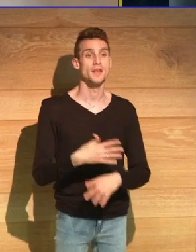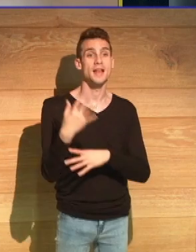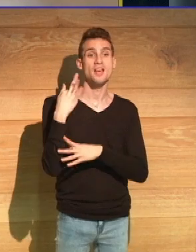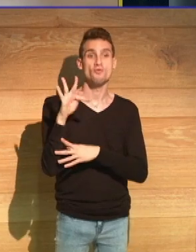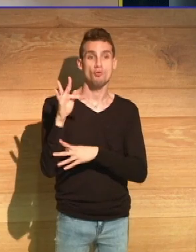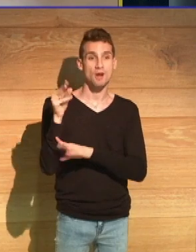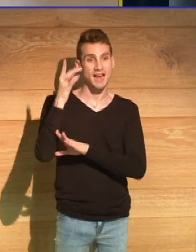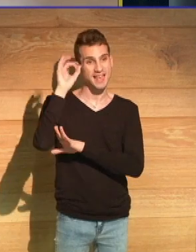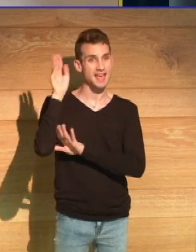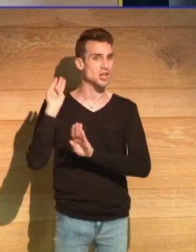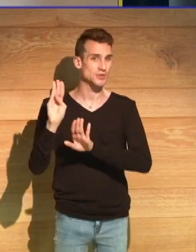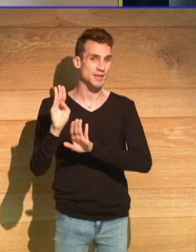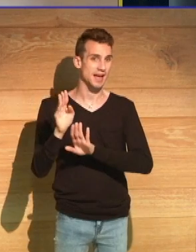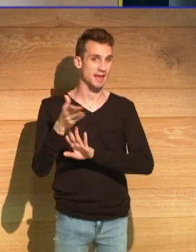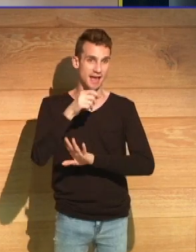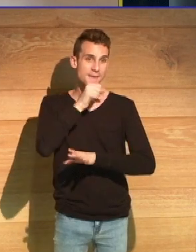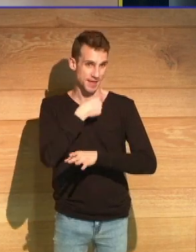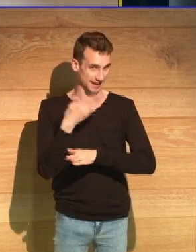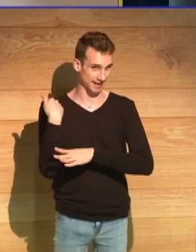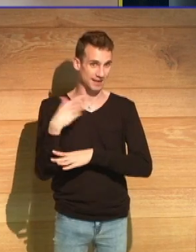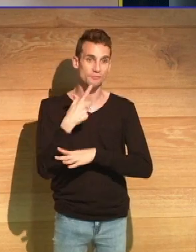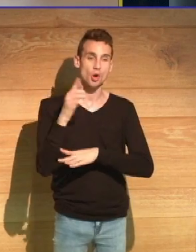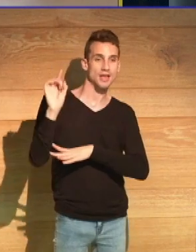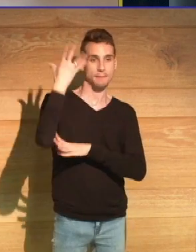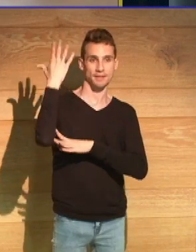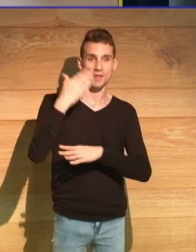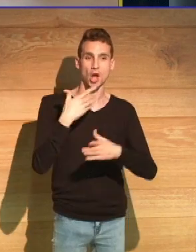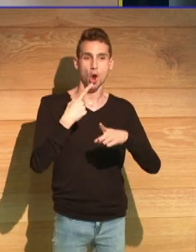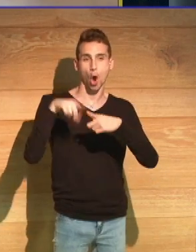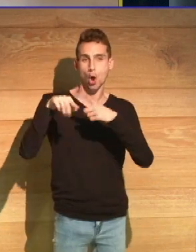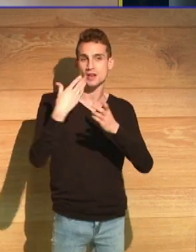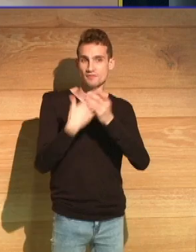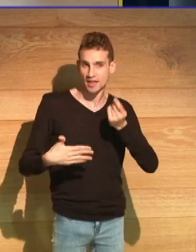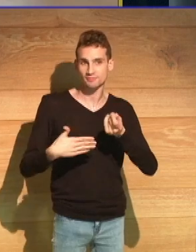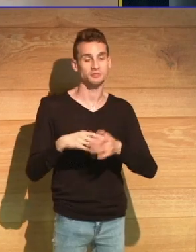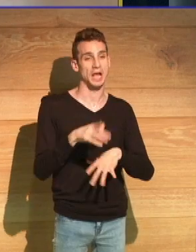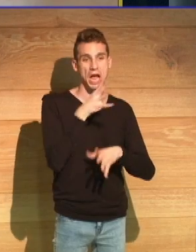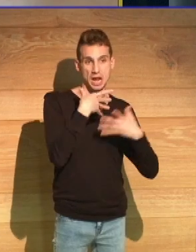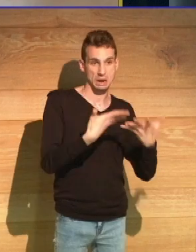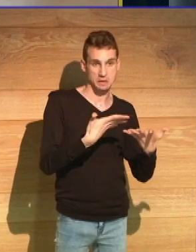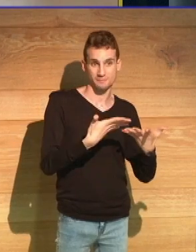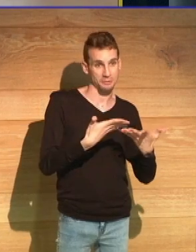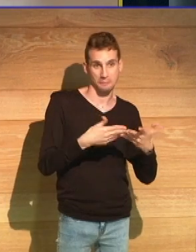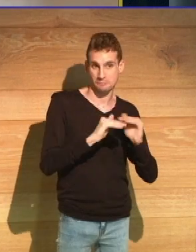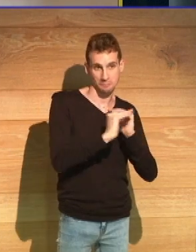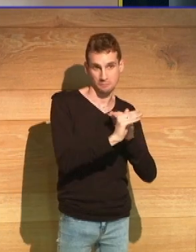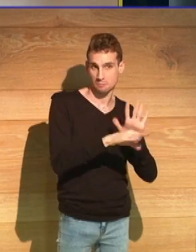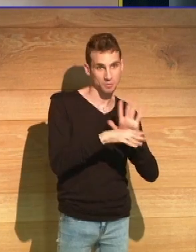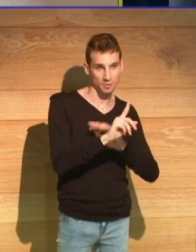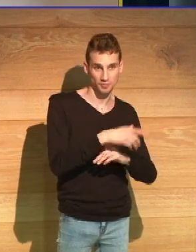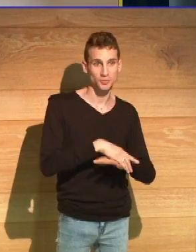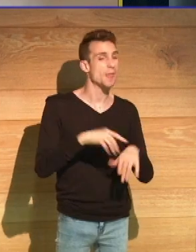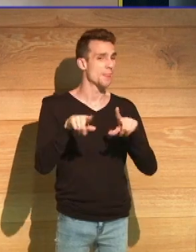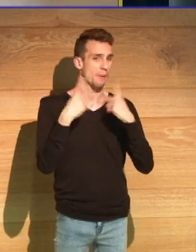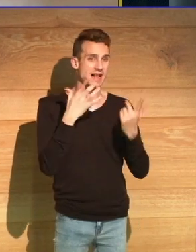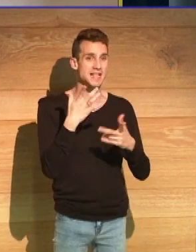un inventor de utopías fallidas no se sostiene muy bien en realidad en el mundo de 2020, con independencia de si las casas